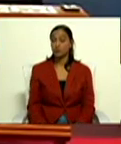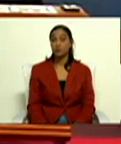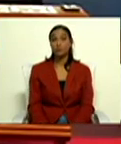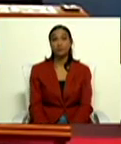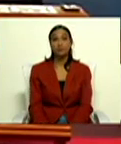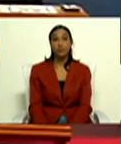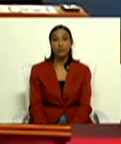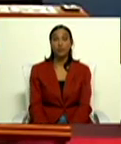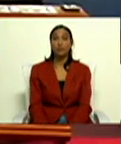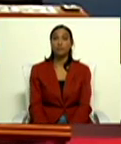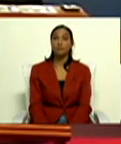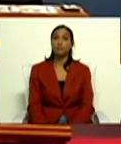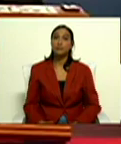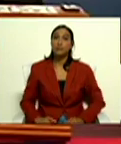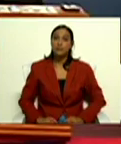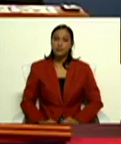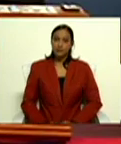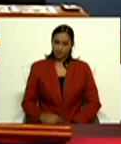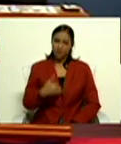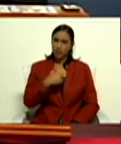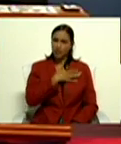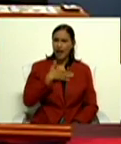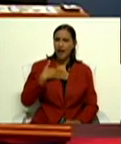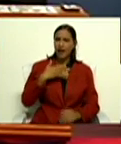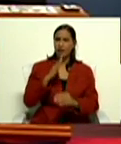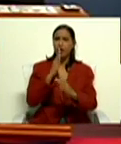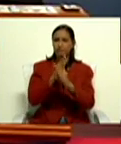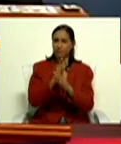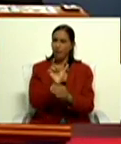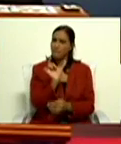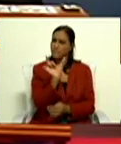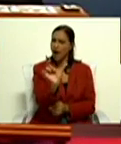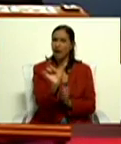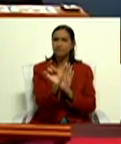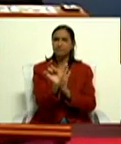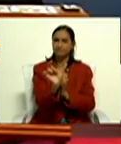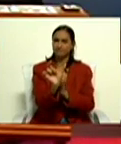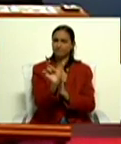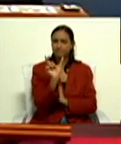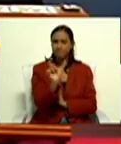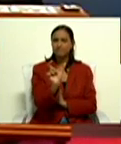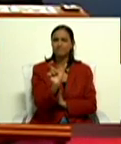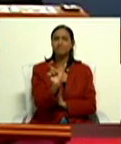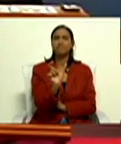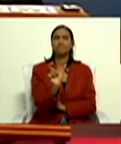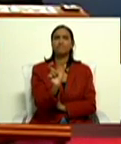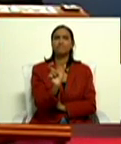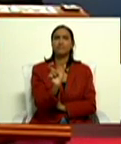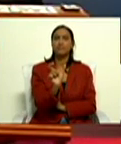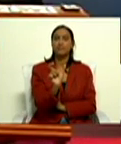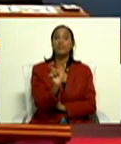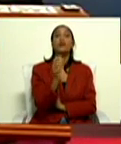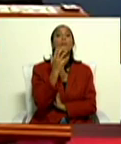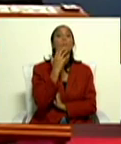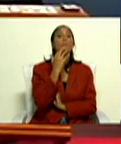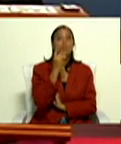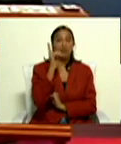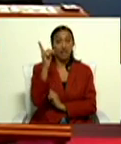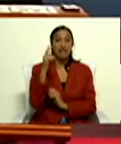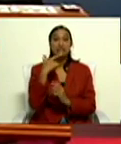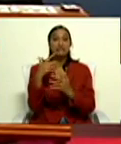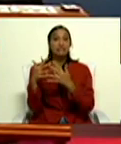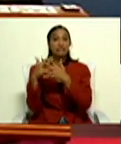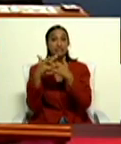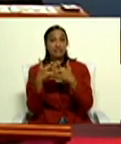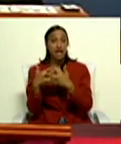yo quisiera hacer un breve recuento para ya terminar esta alocución. En Estados Unidos,